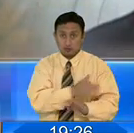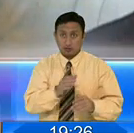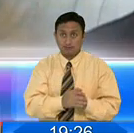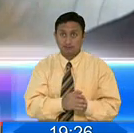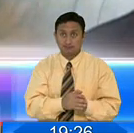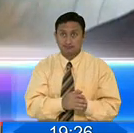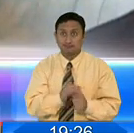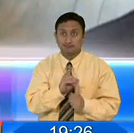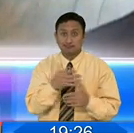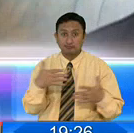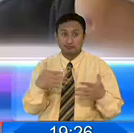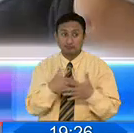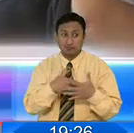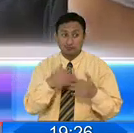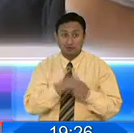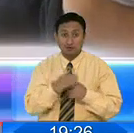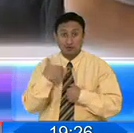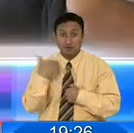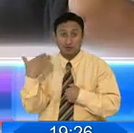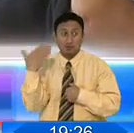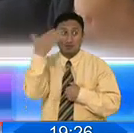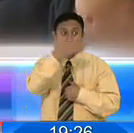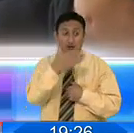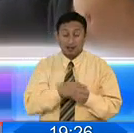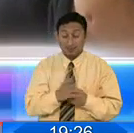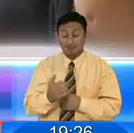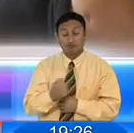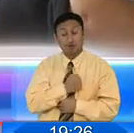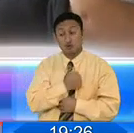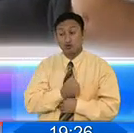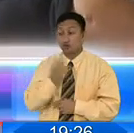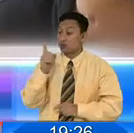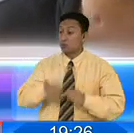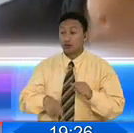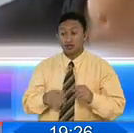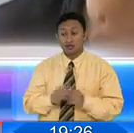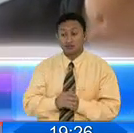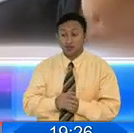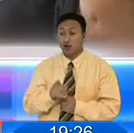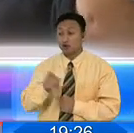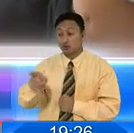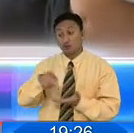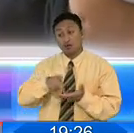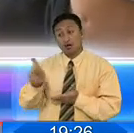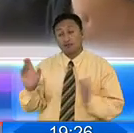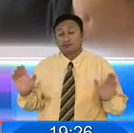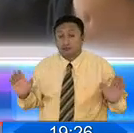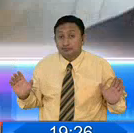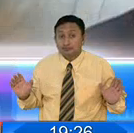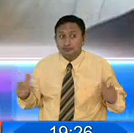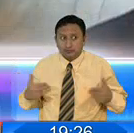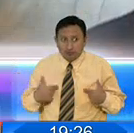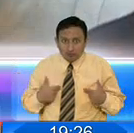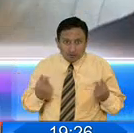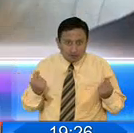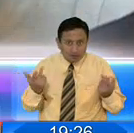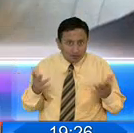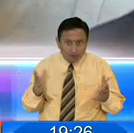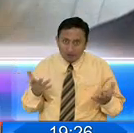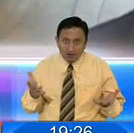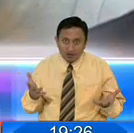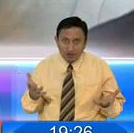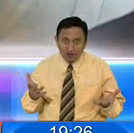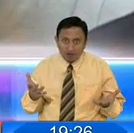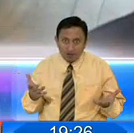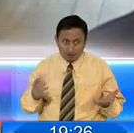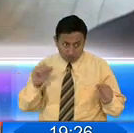veces es que tú vayas al centro de diálisis y te digan, ¿sabes qué? No hay diálisis. O hazte la particular. Uno no tiene la facilidad de